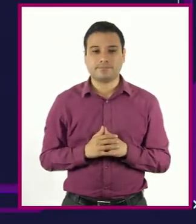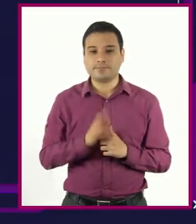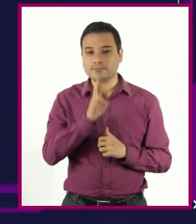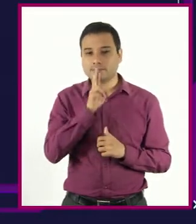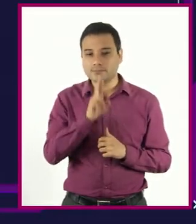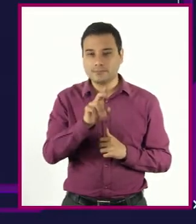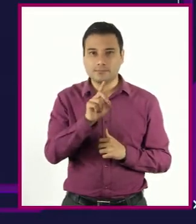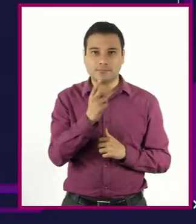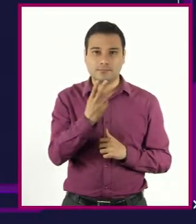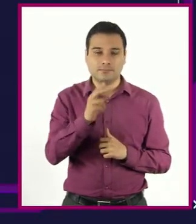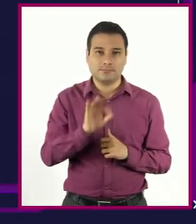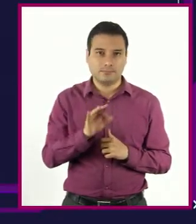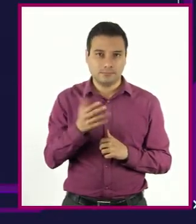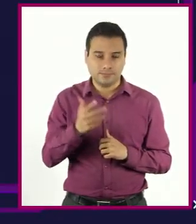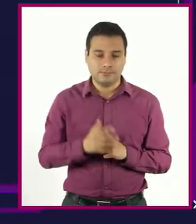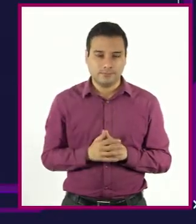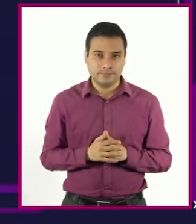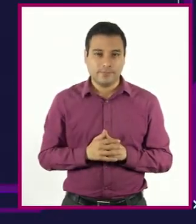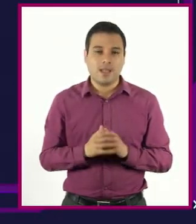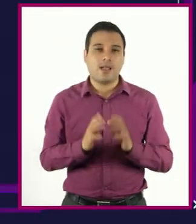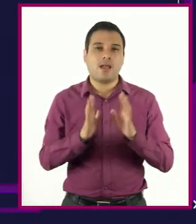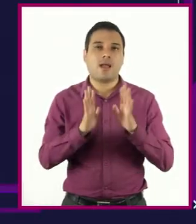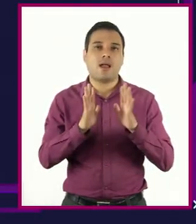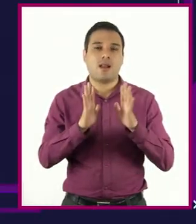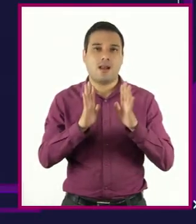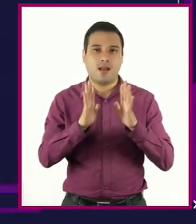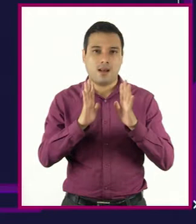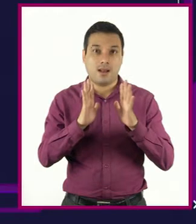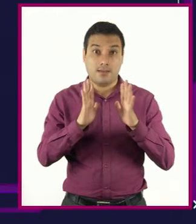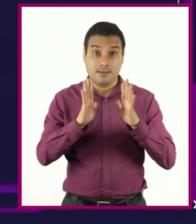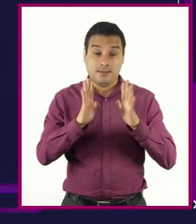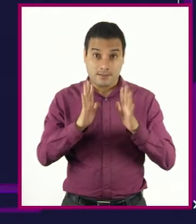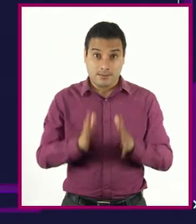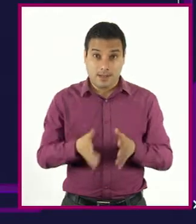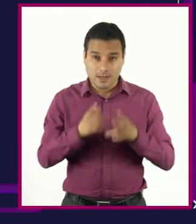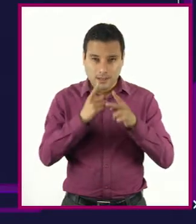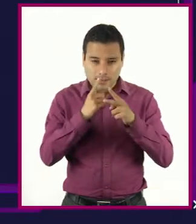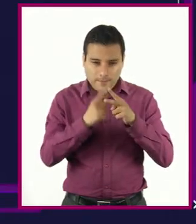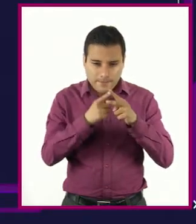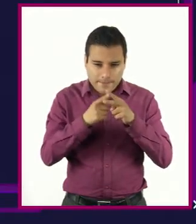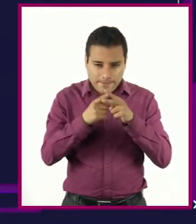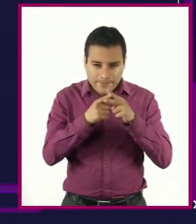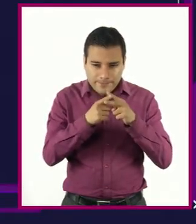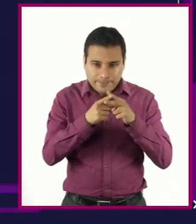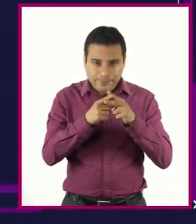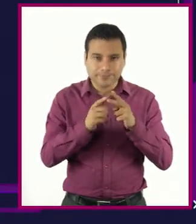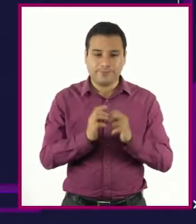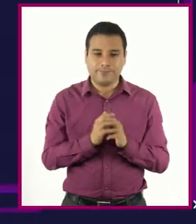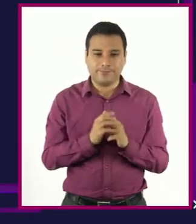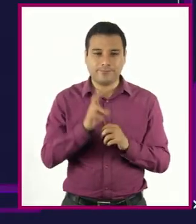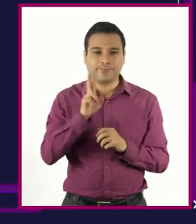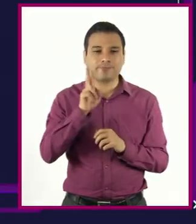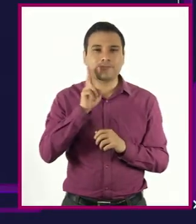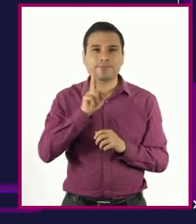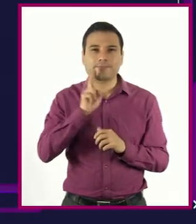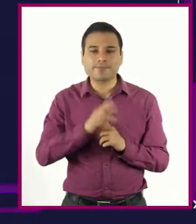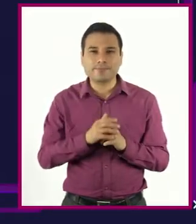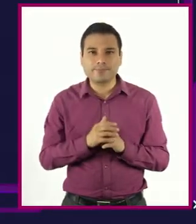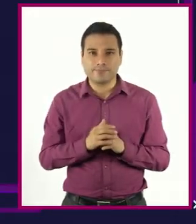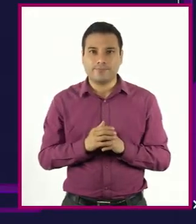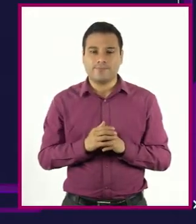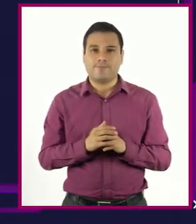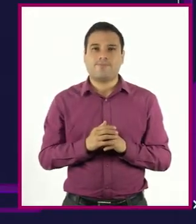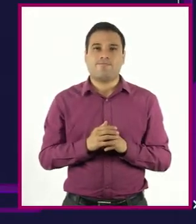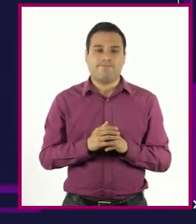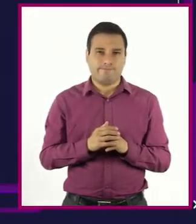48avos. Así, al tener el mismo denominador, se comparan los numeradores. 33